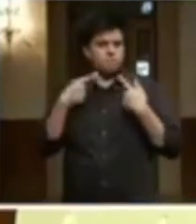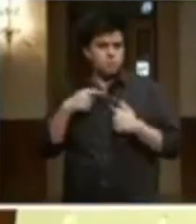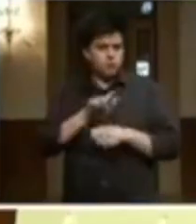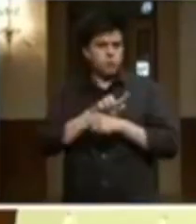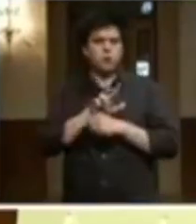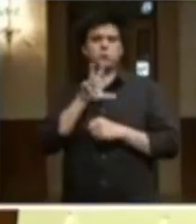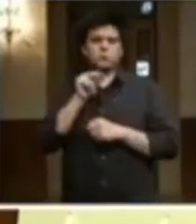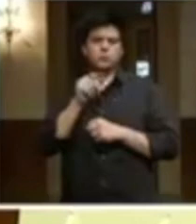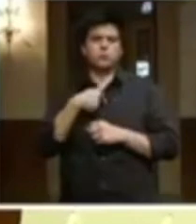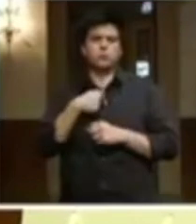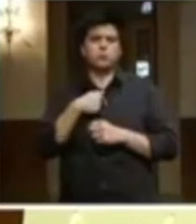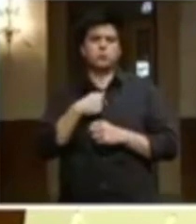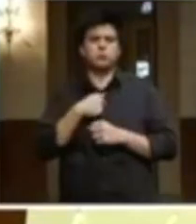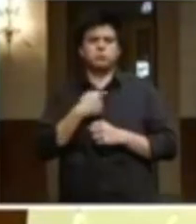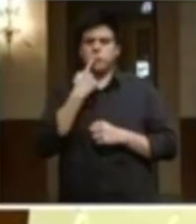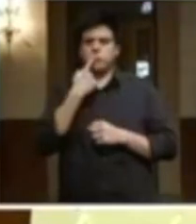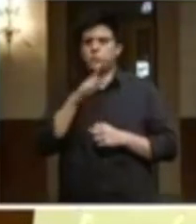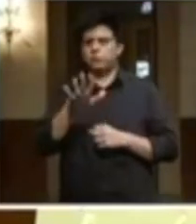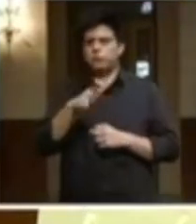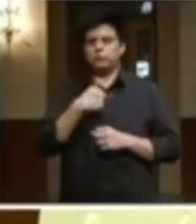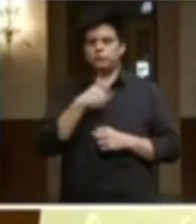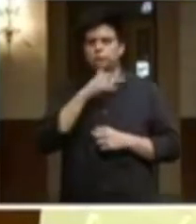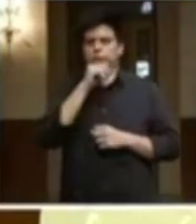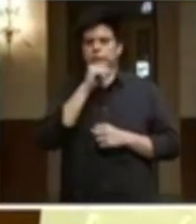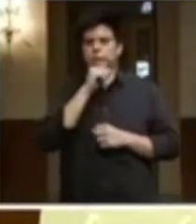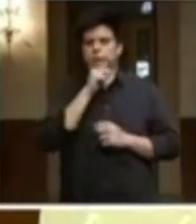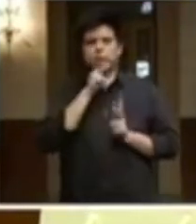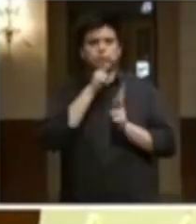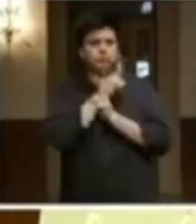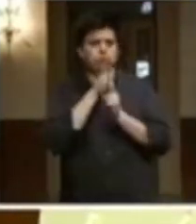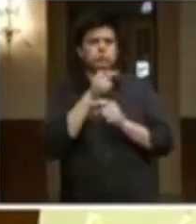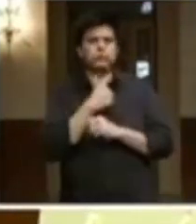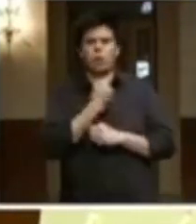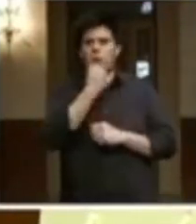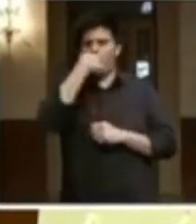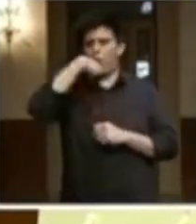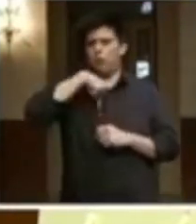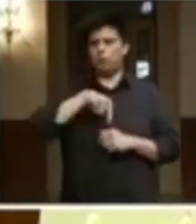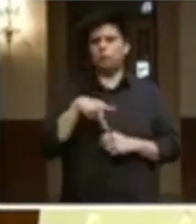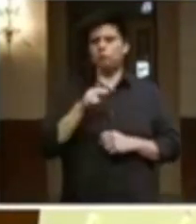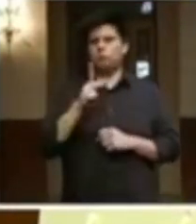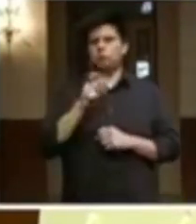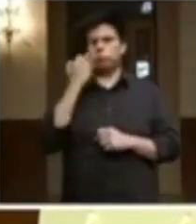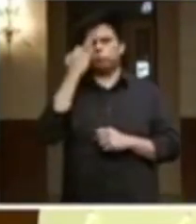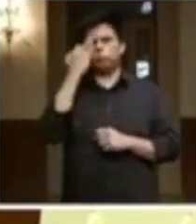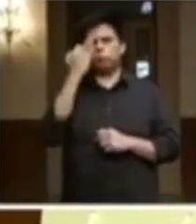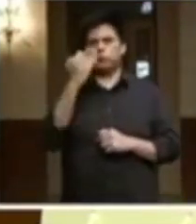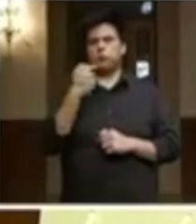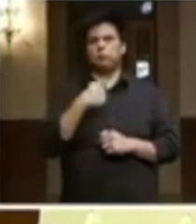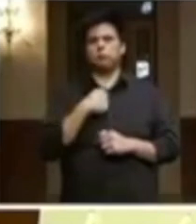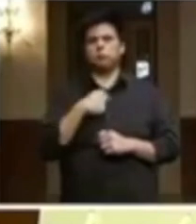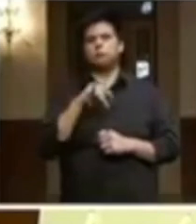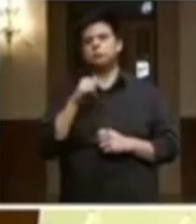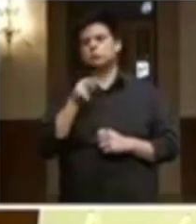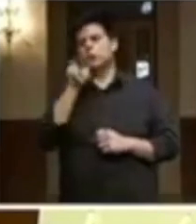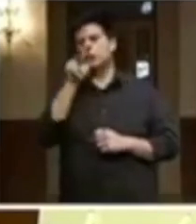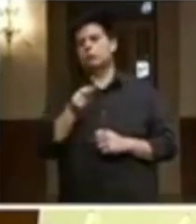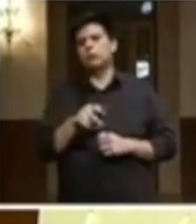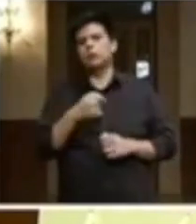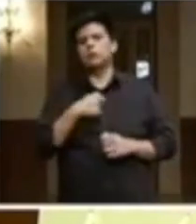¿sabes qué? Ya no puedo respirar, me van a intubar. Pero después de eso, sí, ya realmente no,